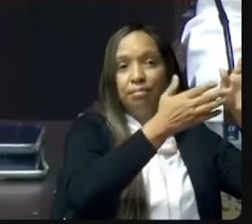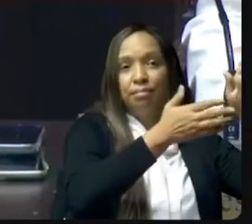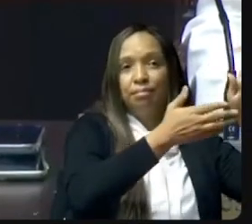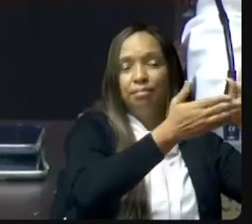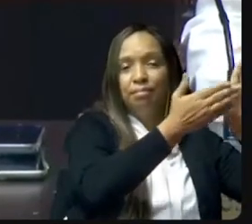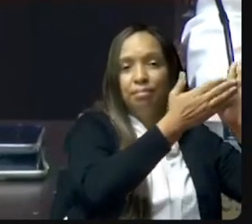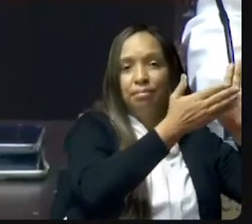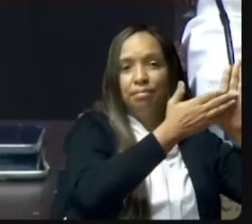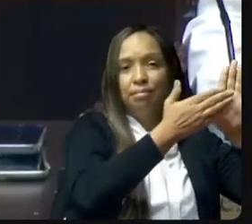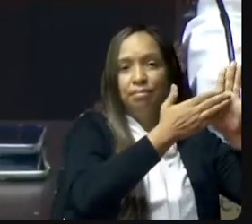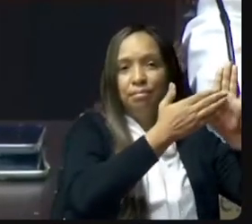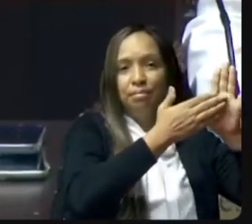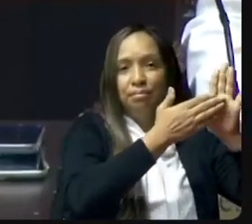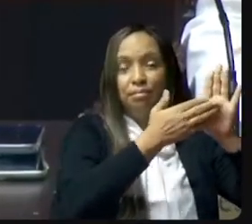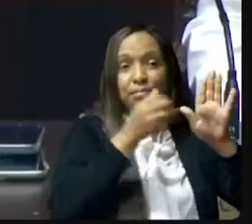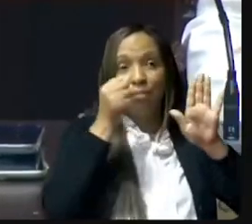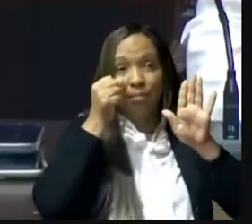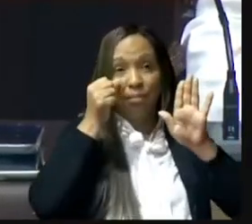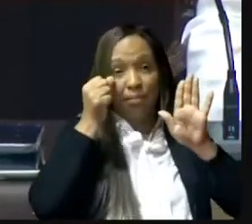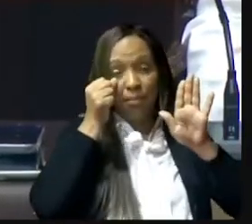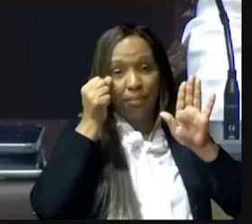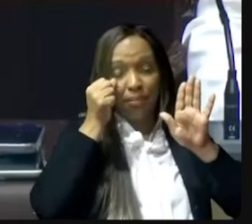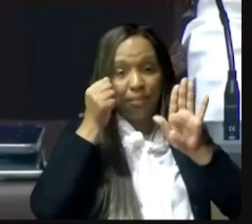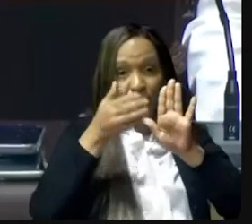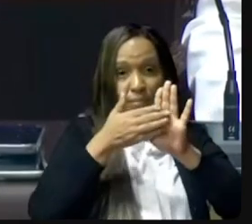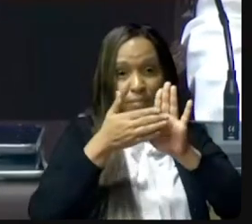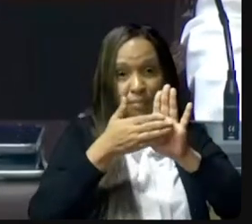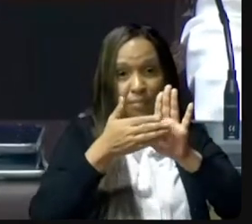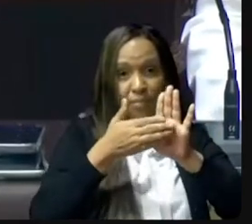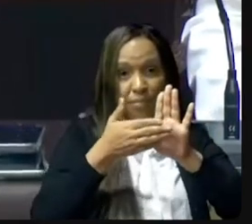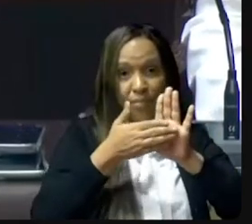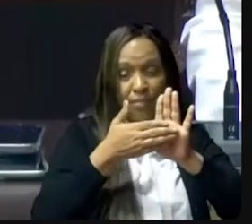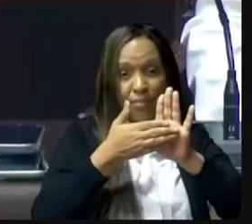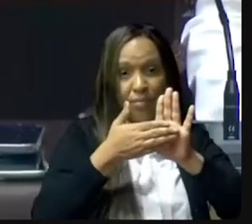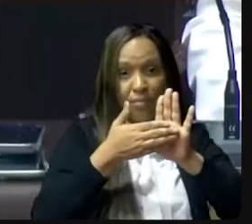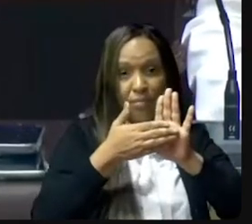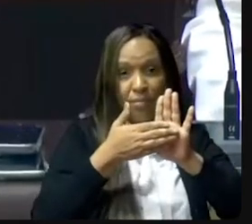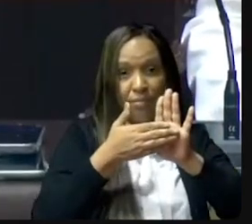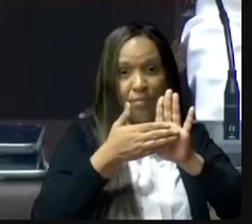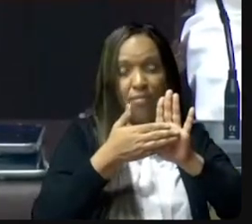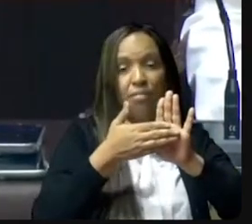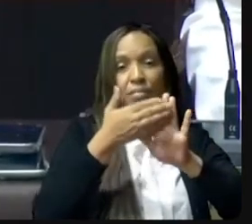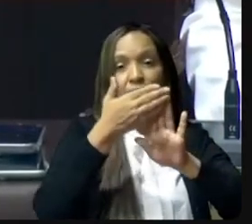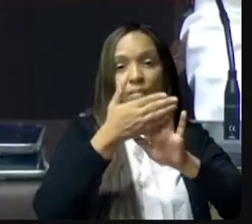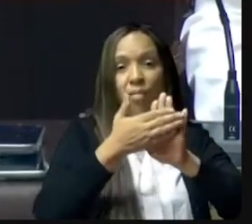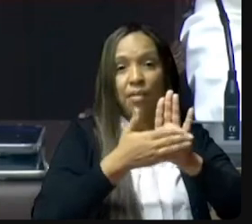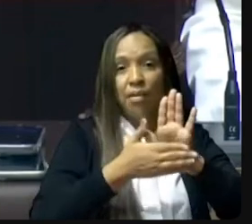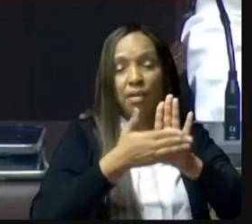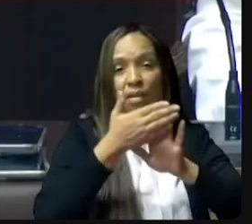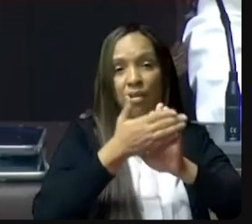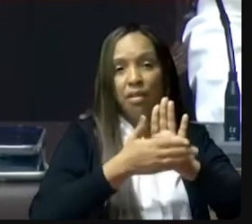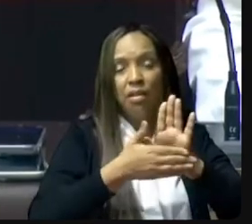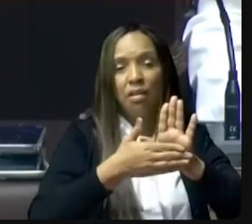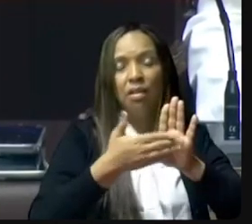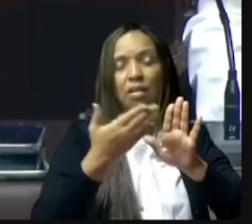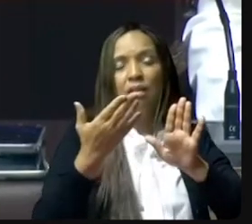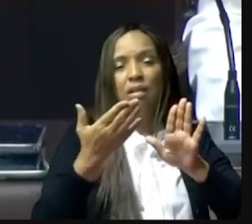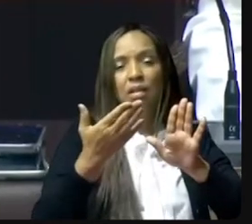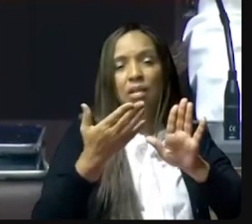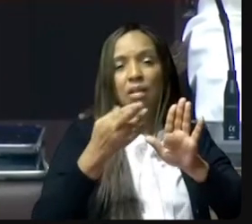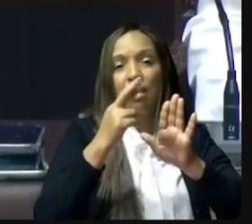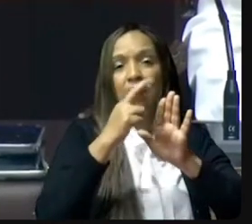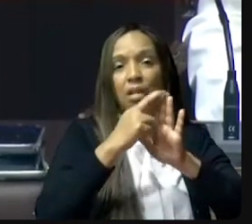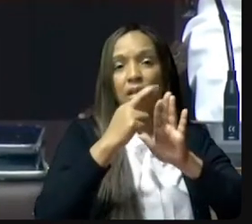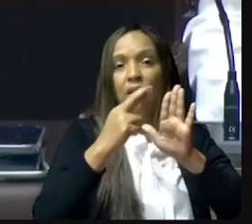tenemos es el borrador del reglamento porque está recién aprobado yo pretendía que a esta hora lo tuviéramos